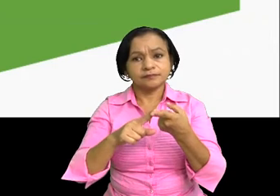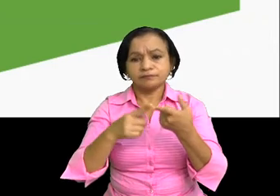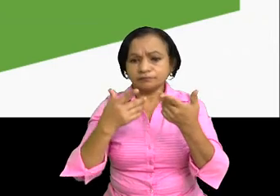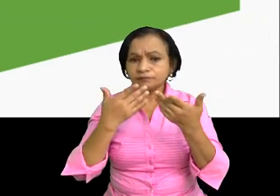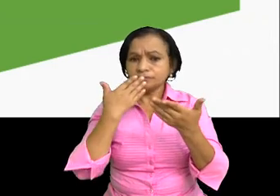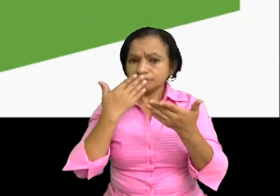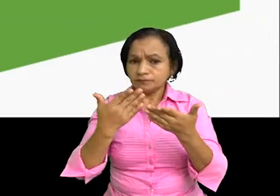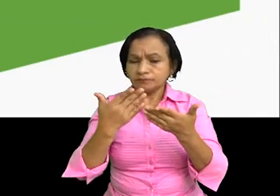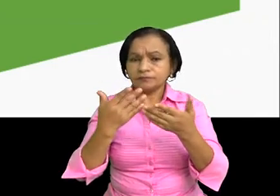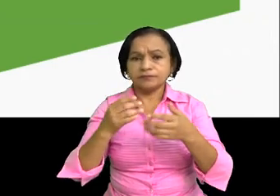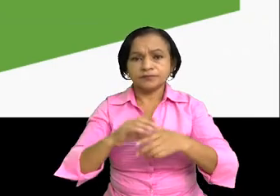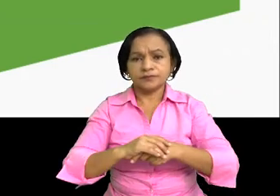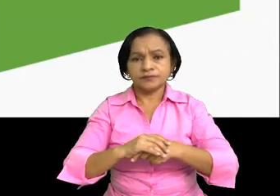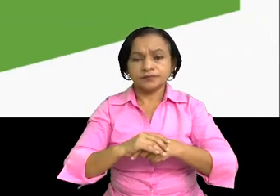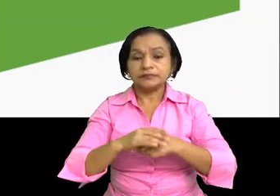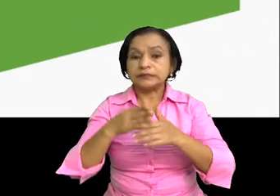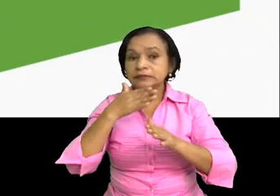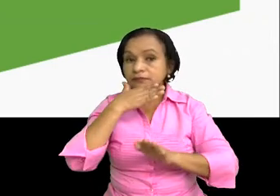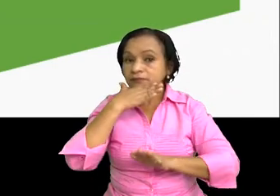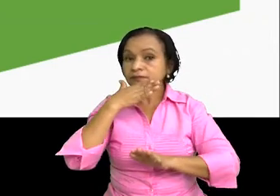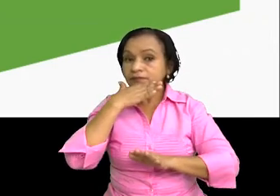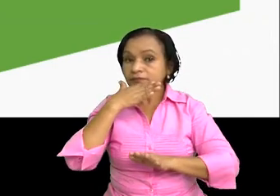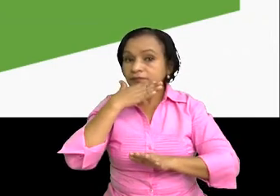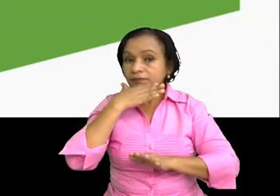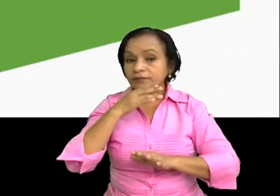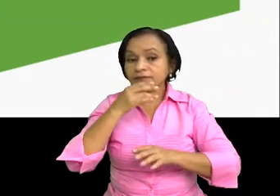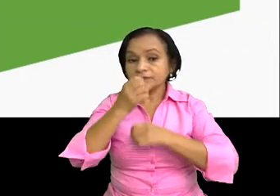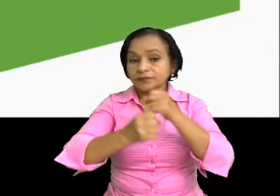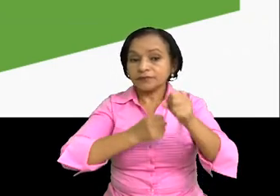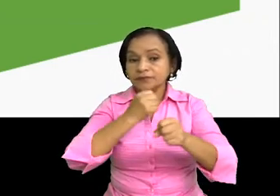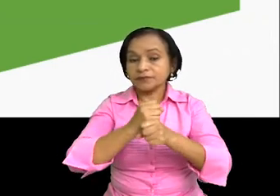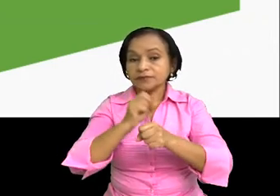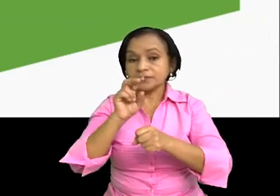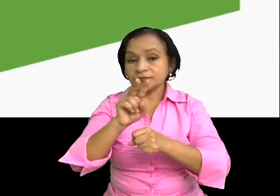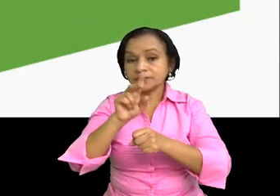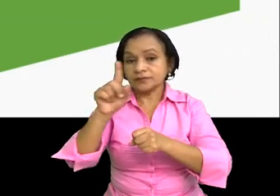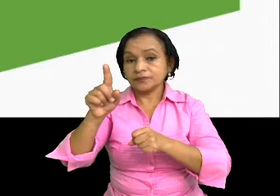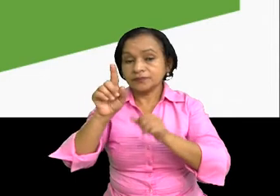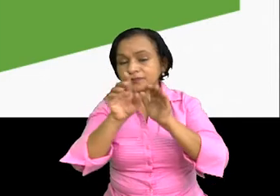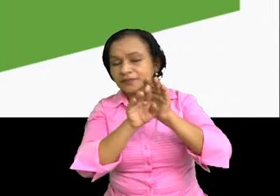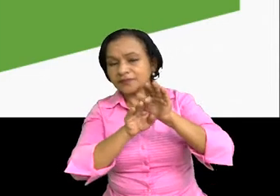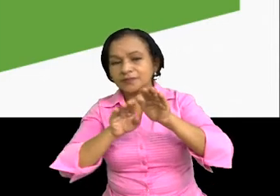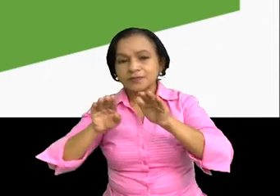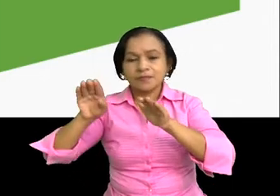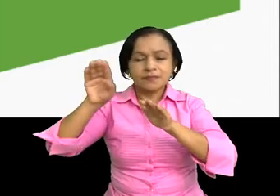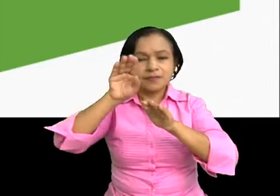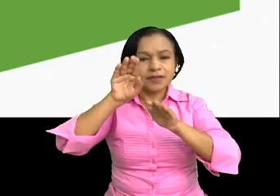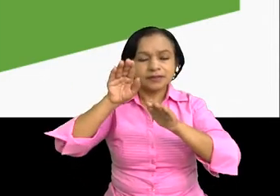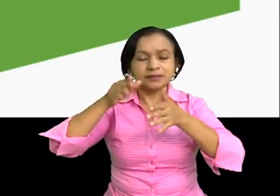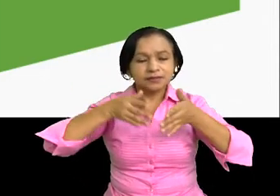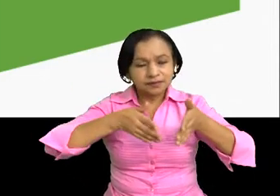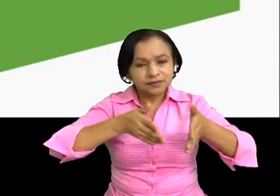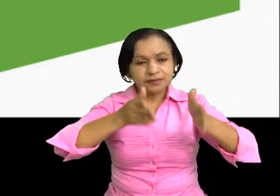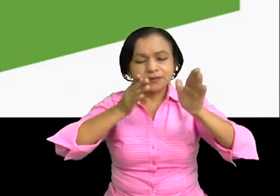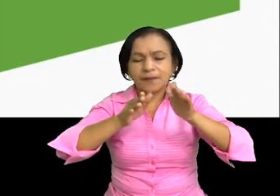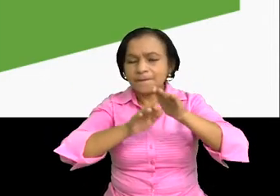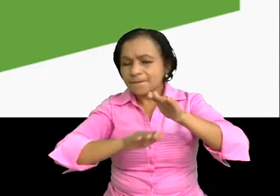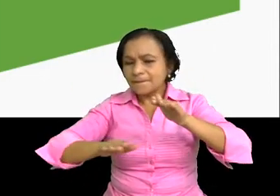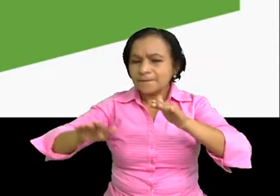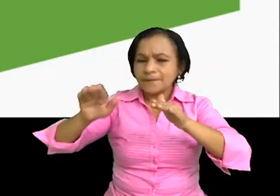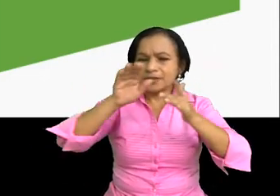robusta, compleja, la del 21 todavía va a ser una meta más alta, más